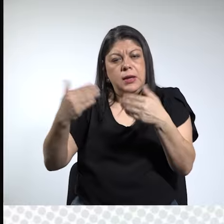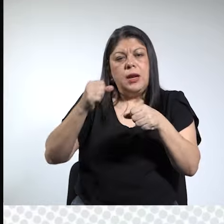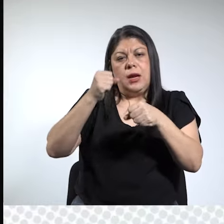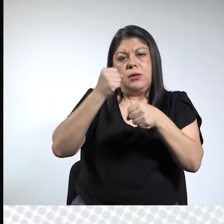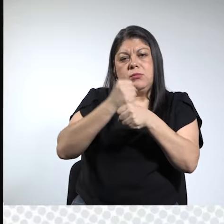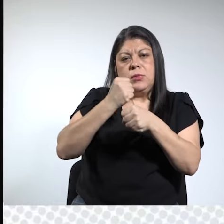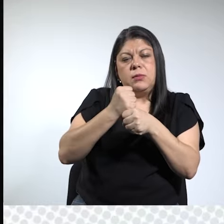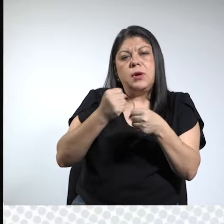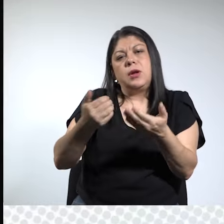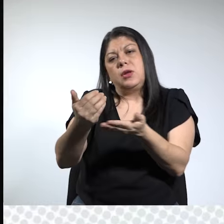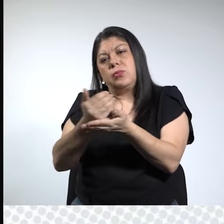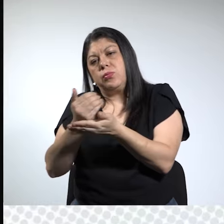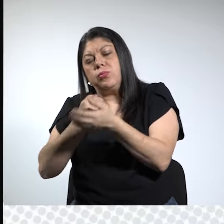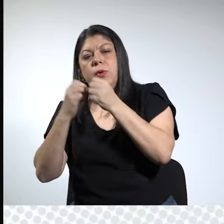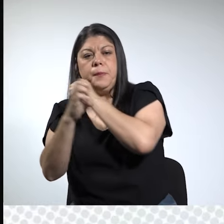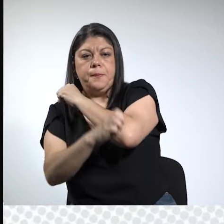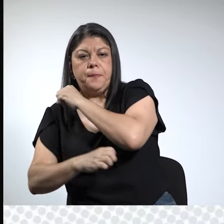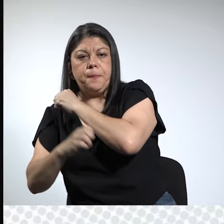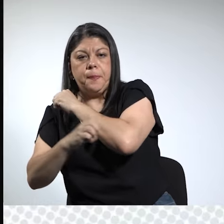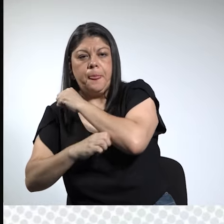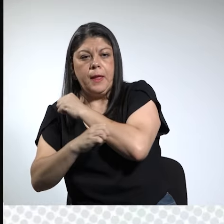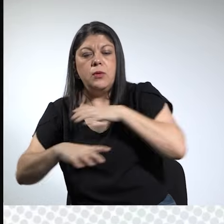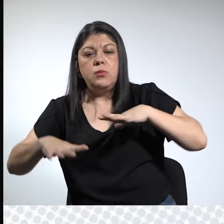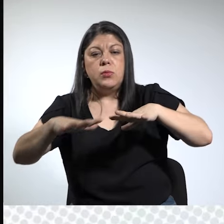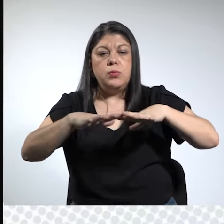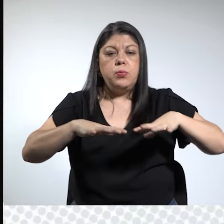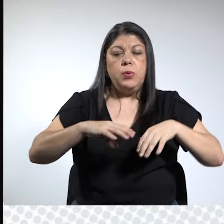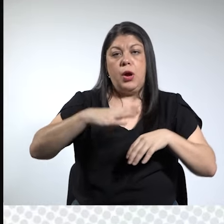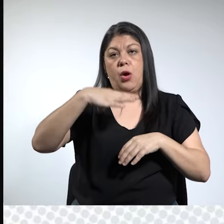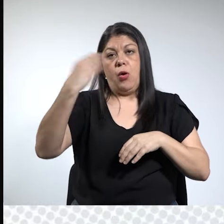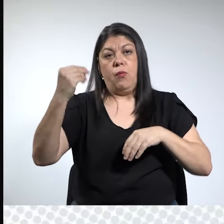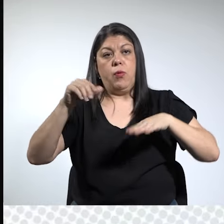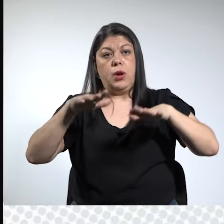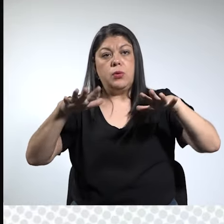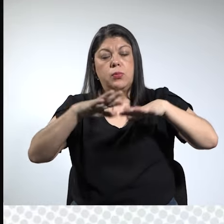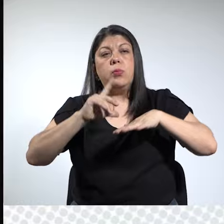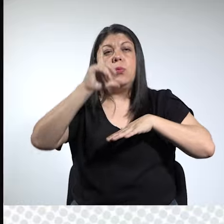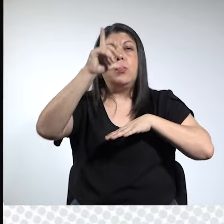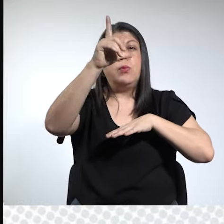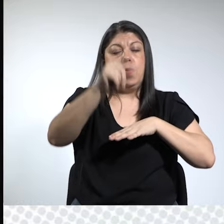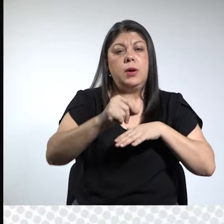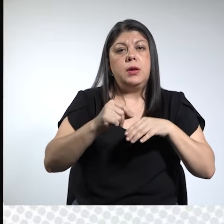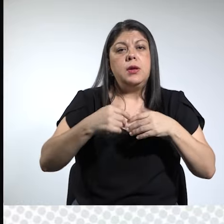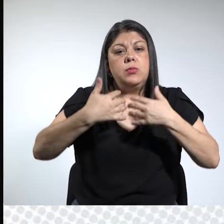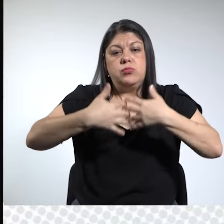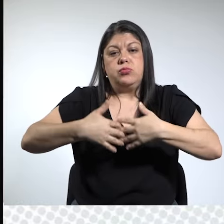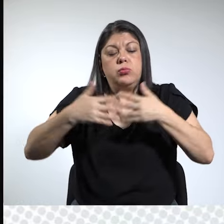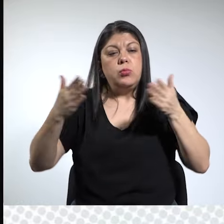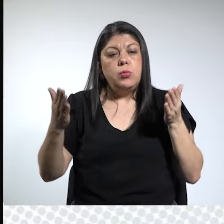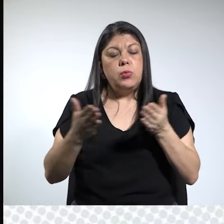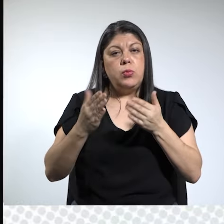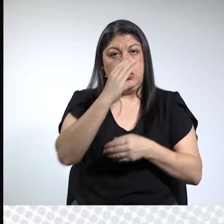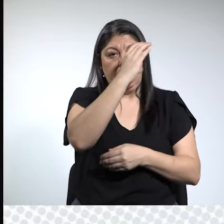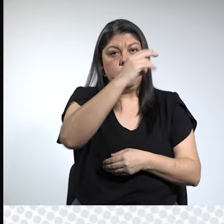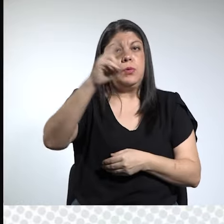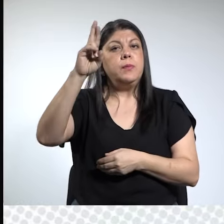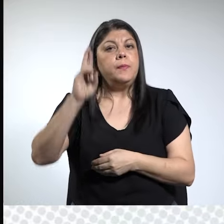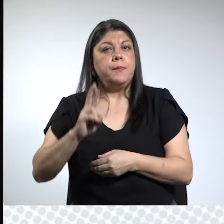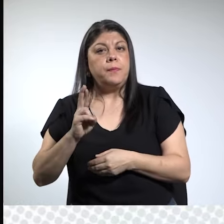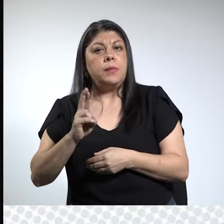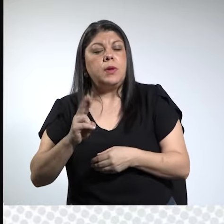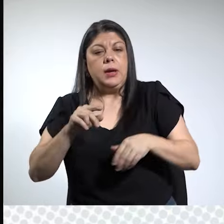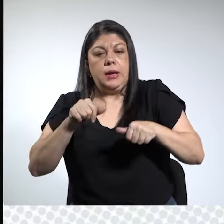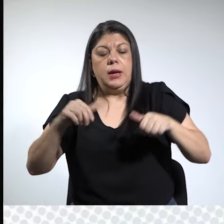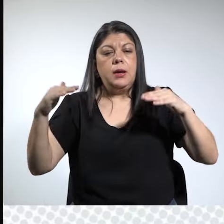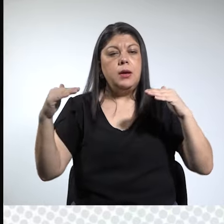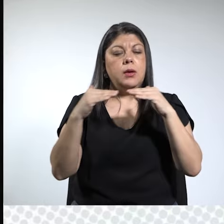inversión extranjera. Por eso es que la zona franca fuera de la GAM, por ejemplo, es un gran generador, porque entonces, desde el punto de vista de equidad